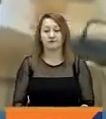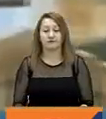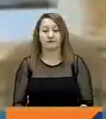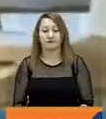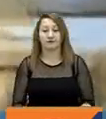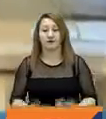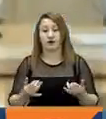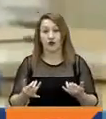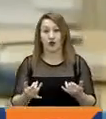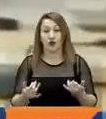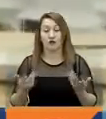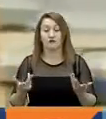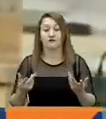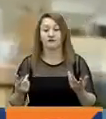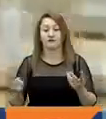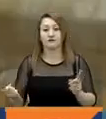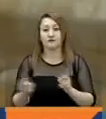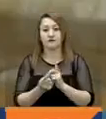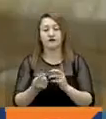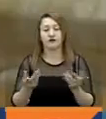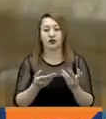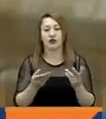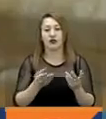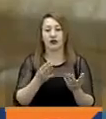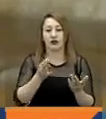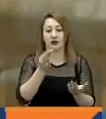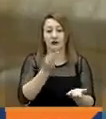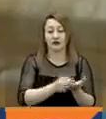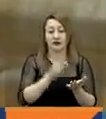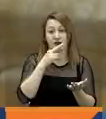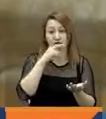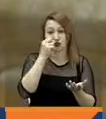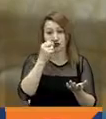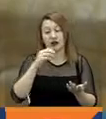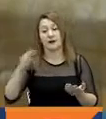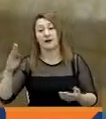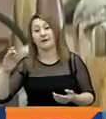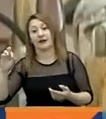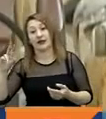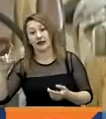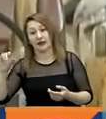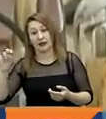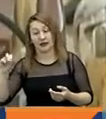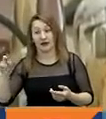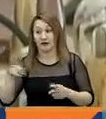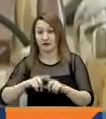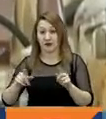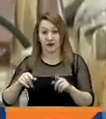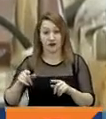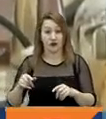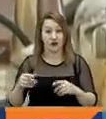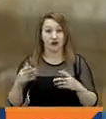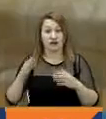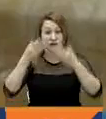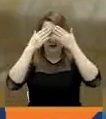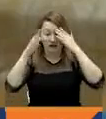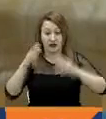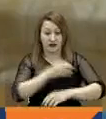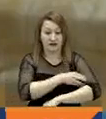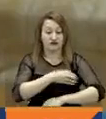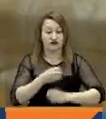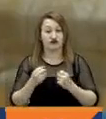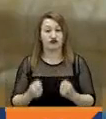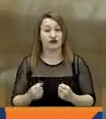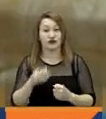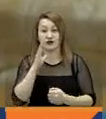los polos de encuentro son Berlín y Moscú, pero el músculo de la diplomacia parece no estar lo suficientemente fortalecido. Para